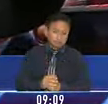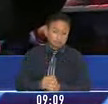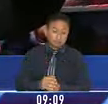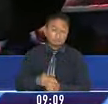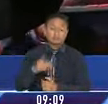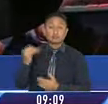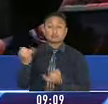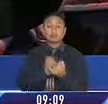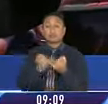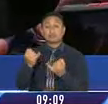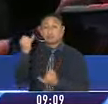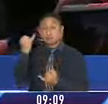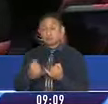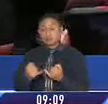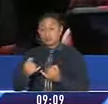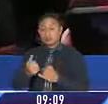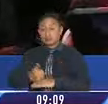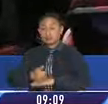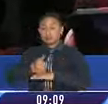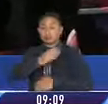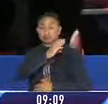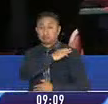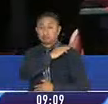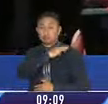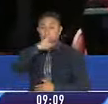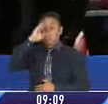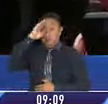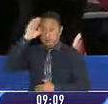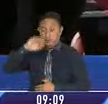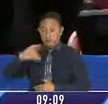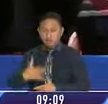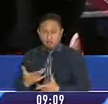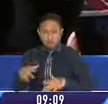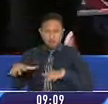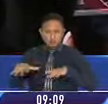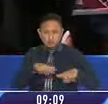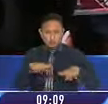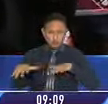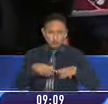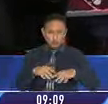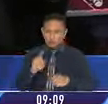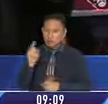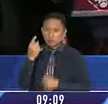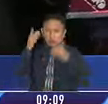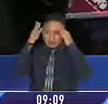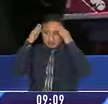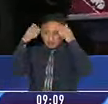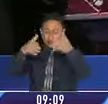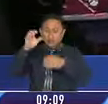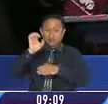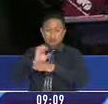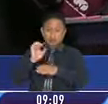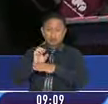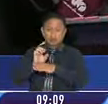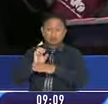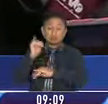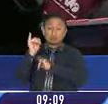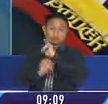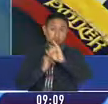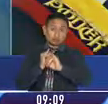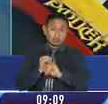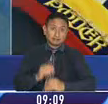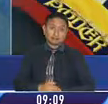de semana. El general de la policía está haciendo un trabajo dedicado en el Ecuador y en el